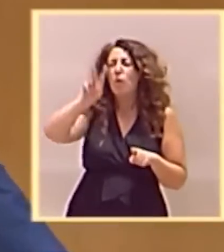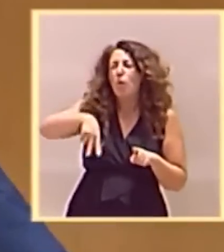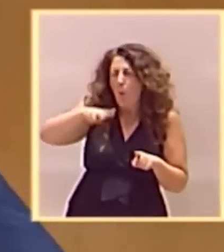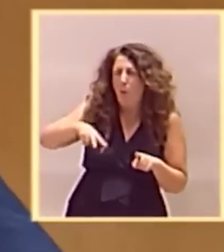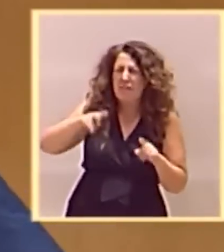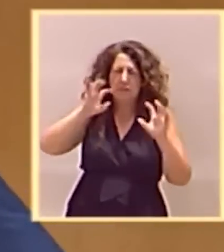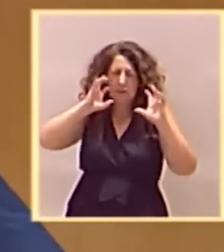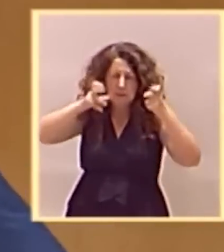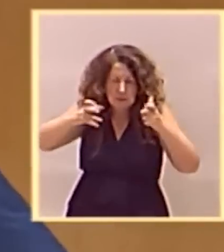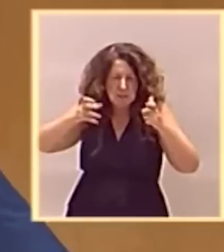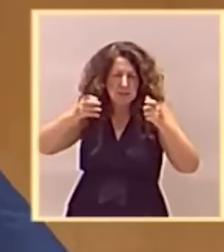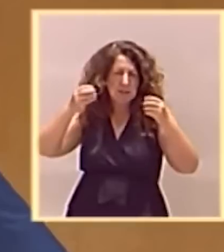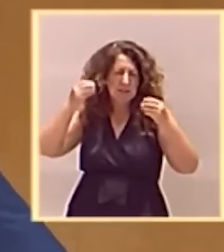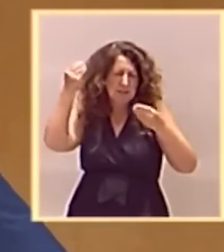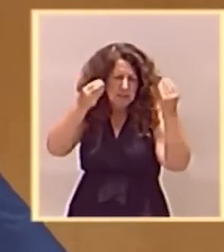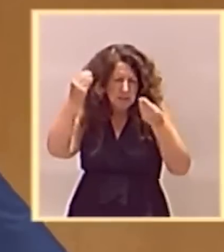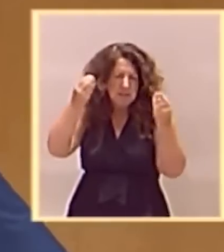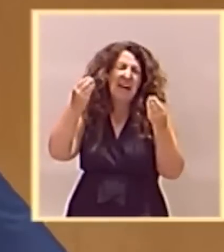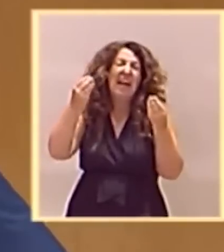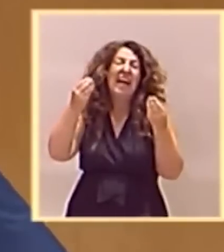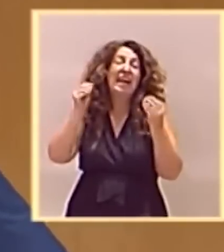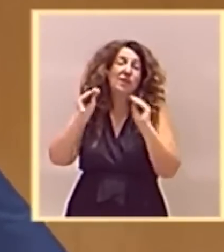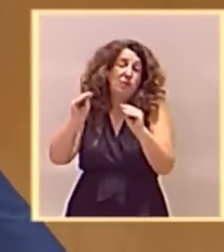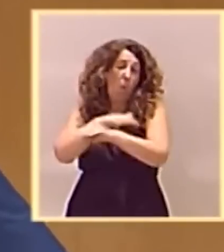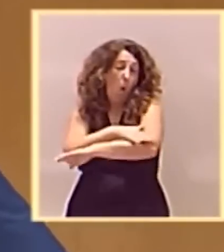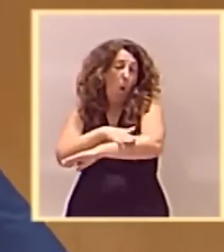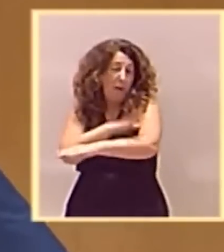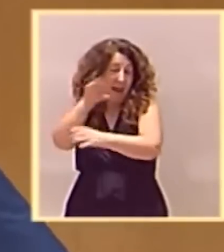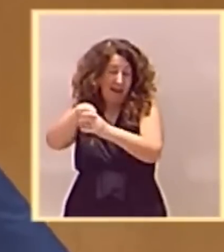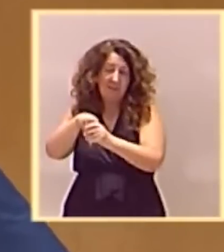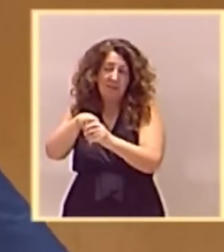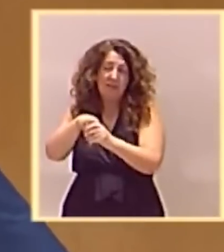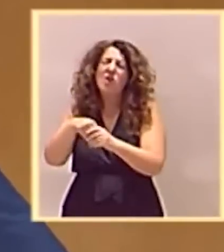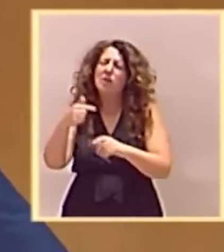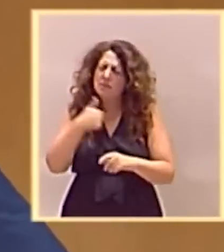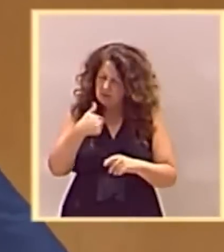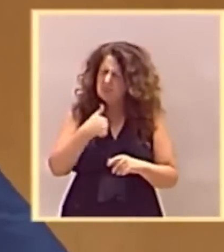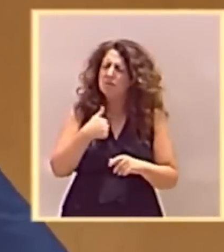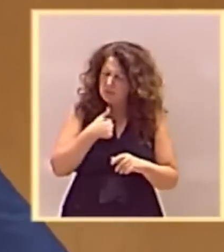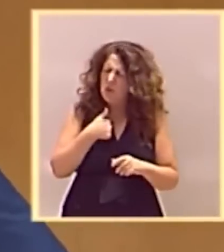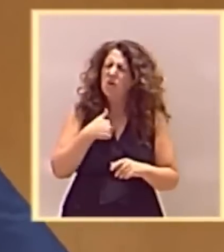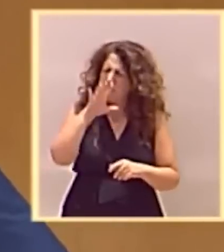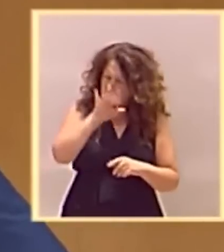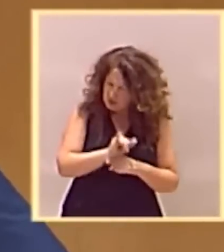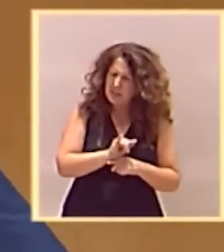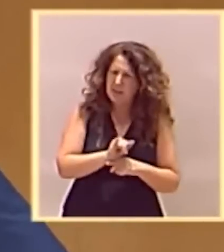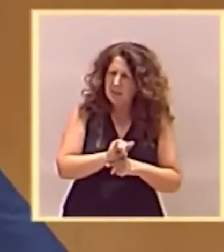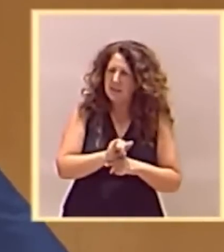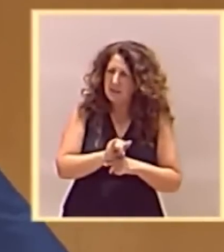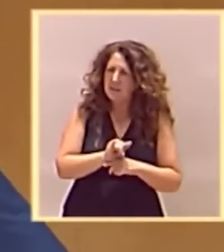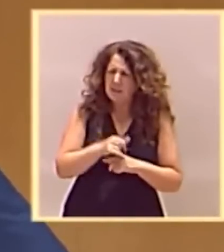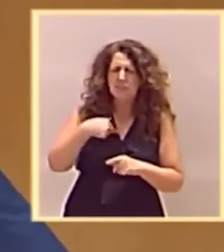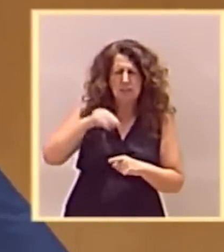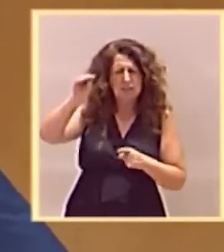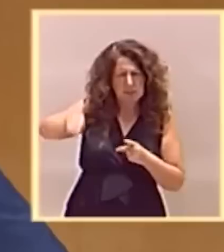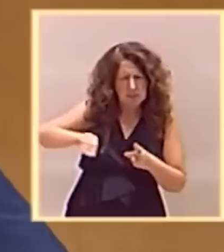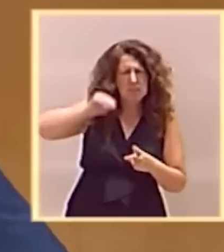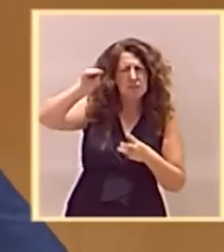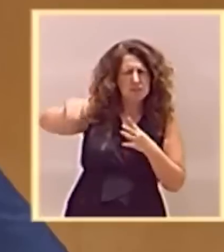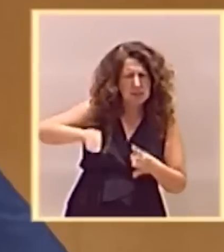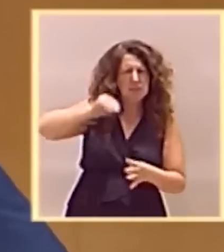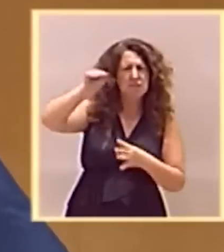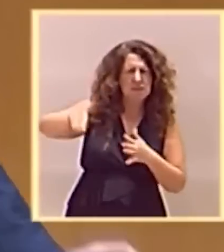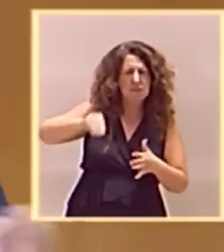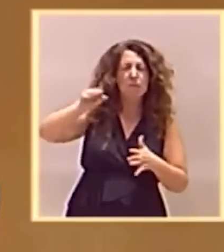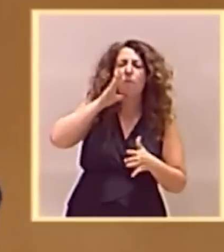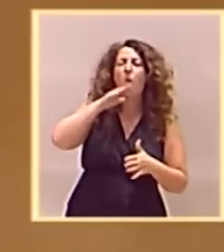desgastarse en el tiempo que le queda en el gobierno. Termine ya, señor Núñez Feijóo, por sí favor. Sí, estoy dispuesto a desgastarme en el lugar en el que me pongan